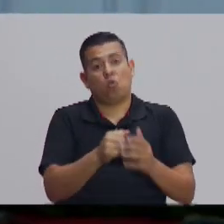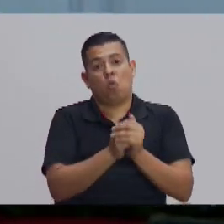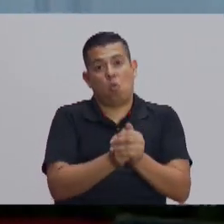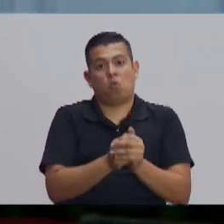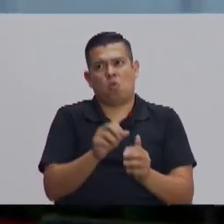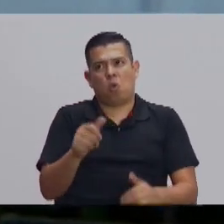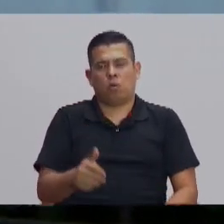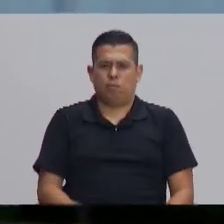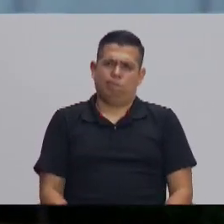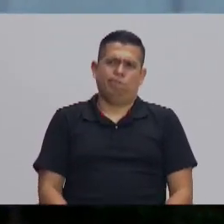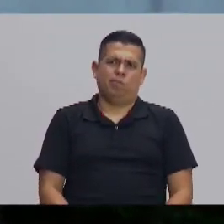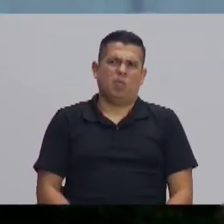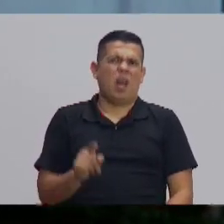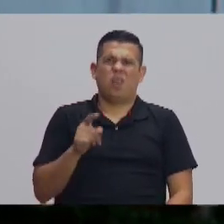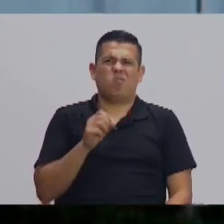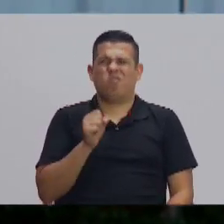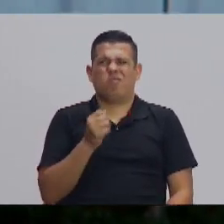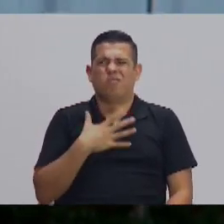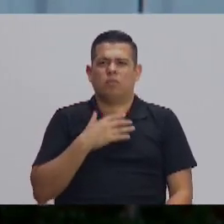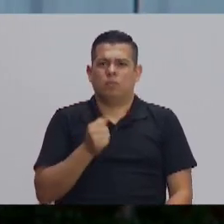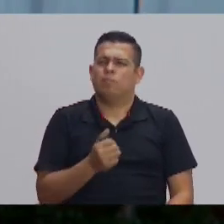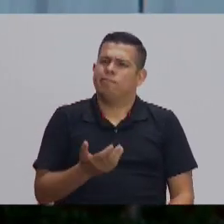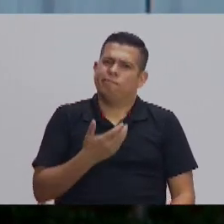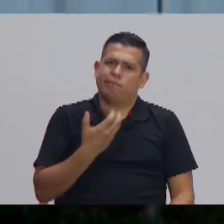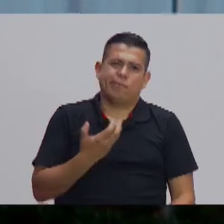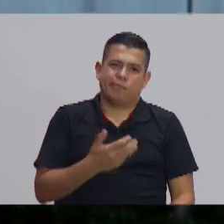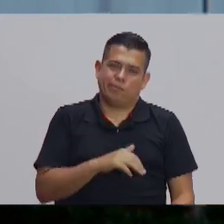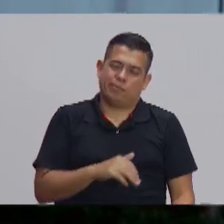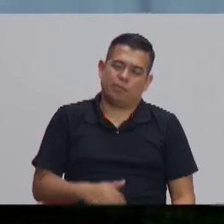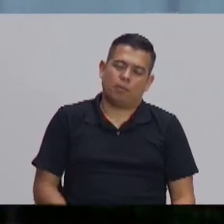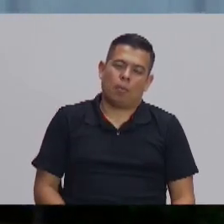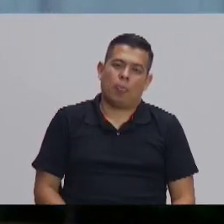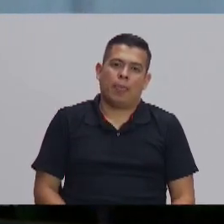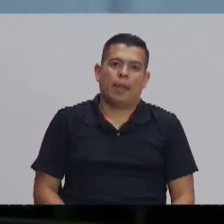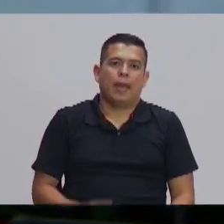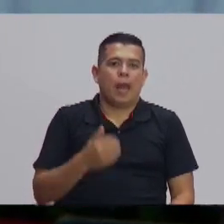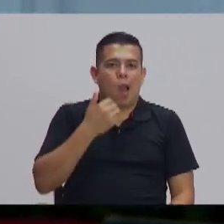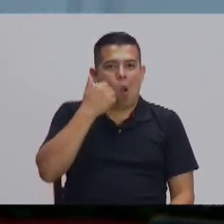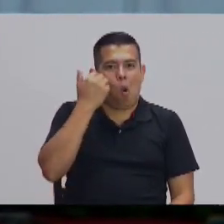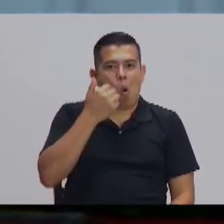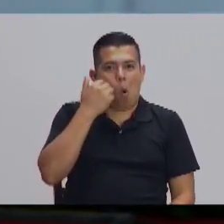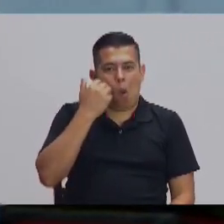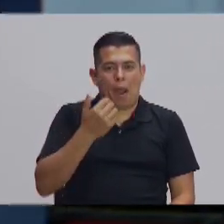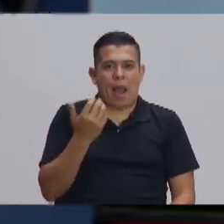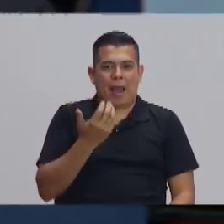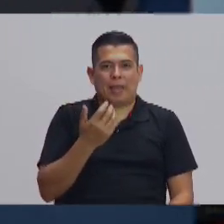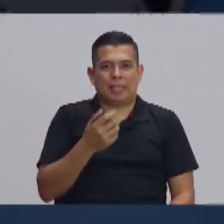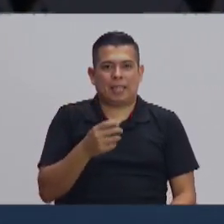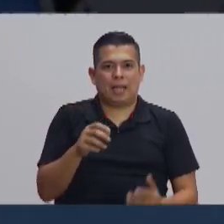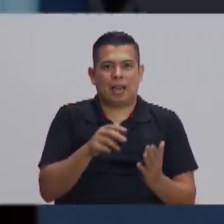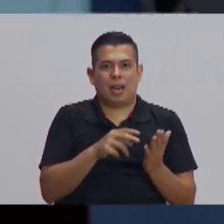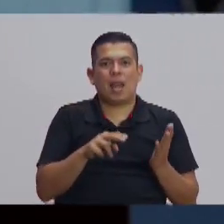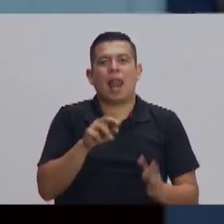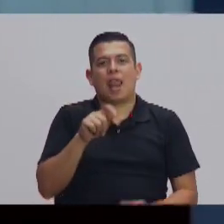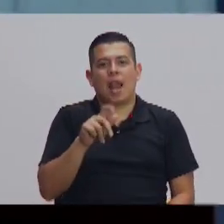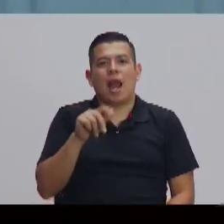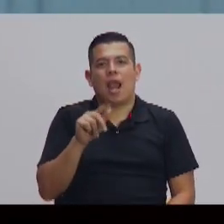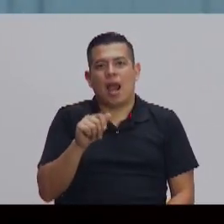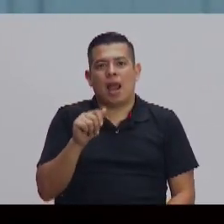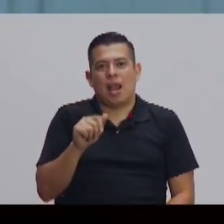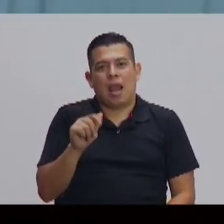si eso no lo voy a cantar mire yo aprendía algo que con los jóvenes a veces lo hago si yo no me por la letra idolatra la leo